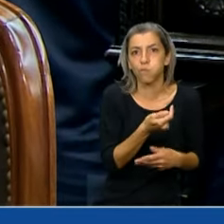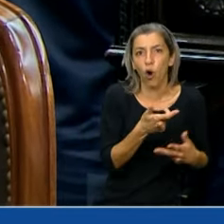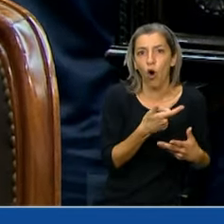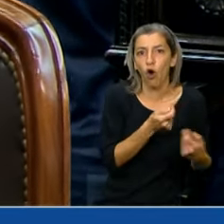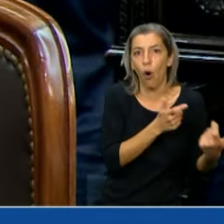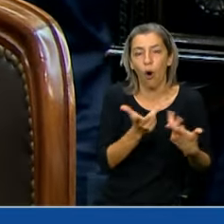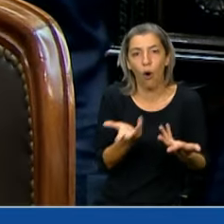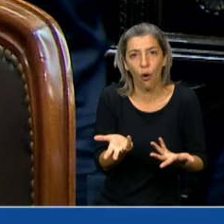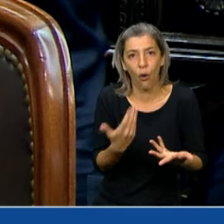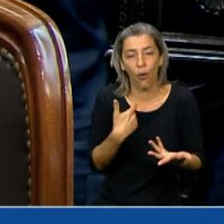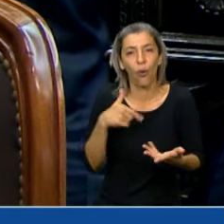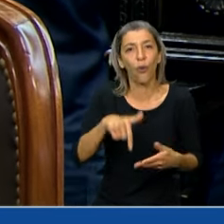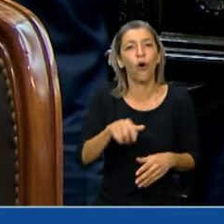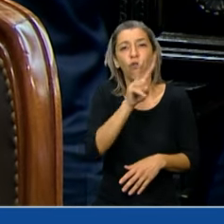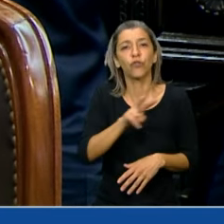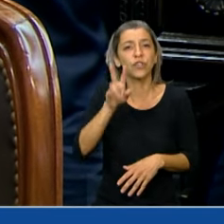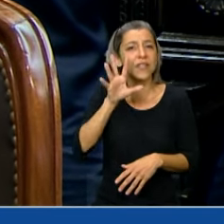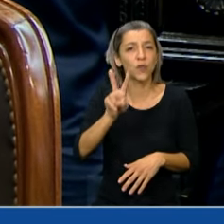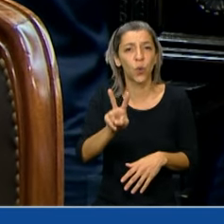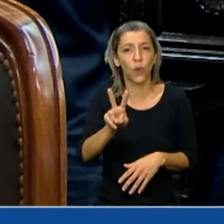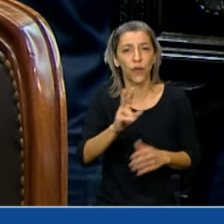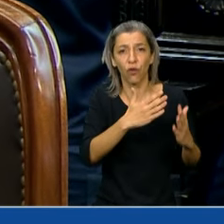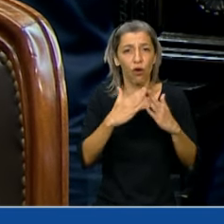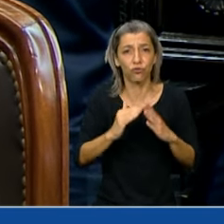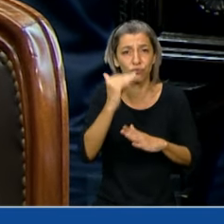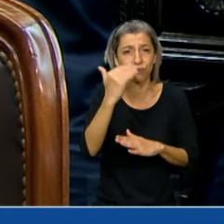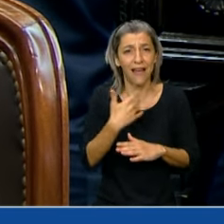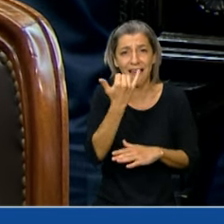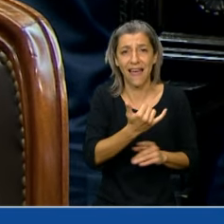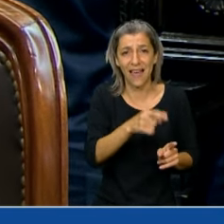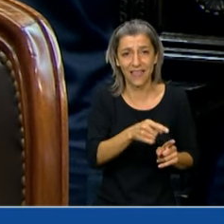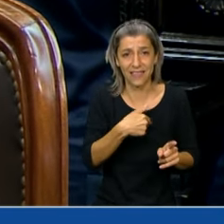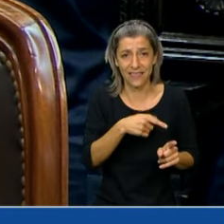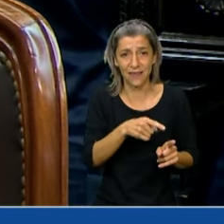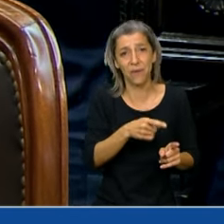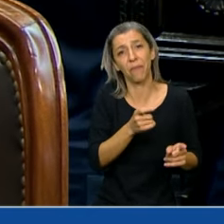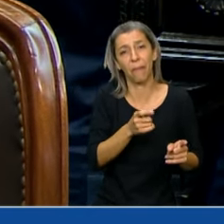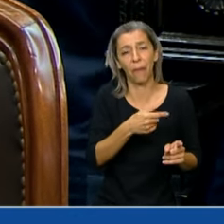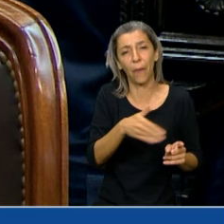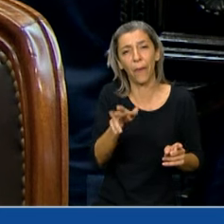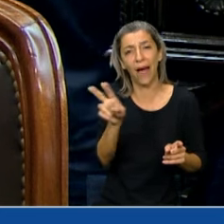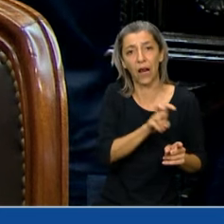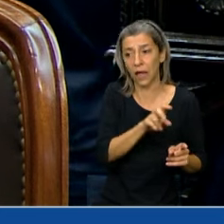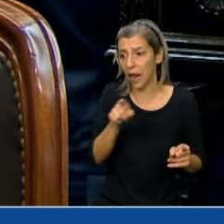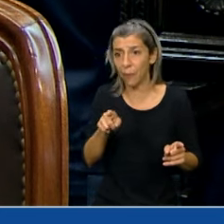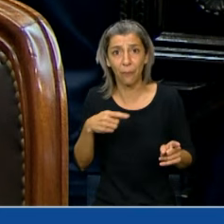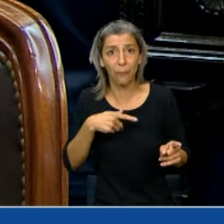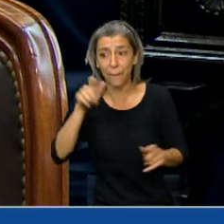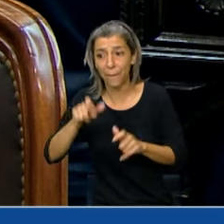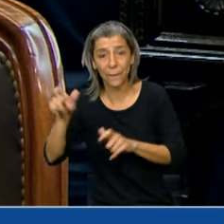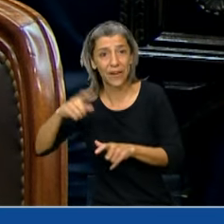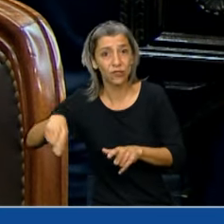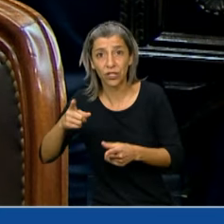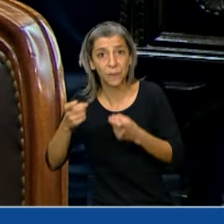viviendas para alquilar y la demanda supera el millón y es parte nuestra